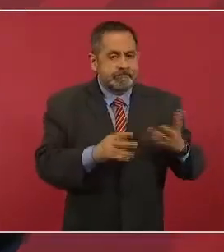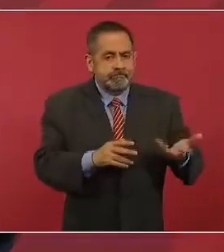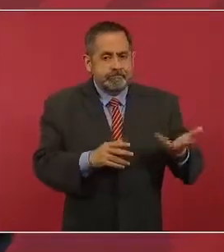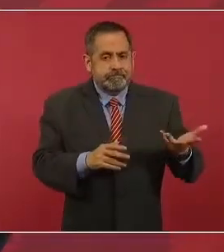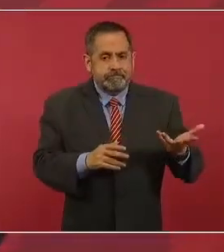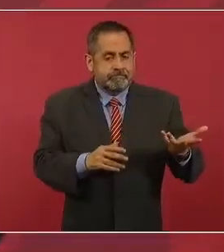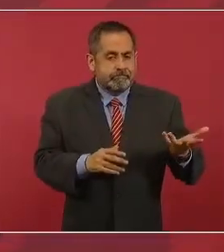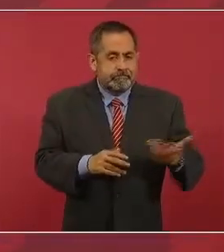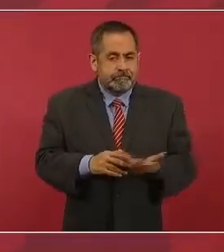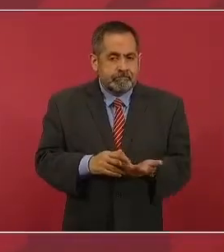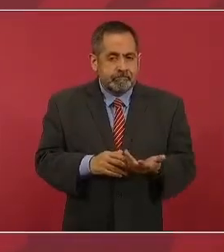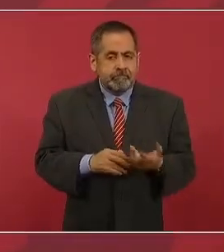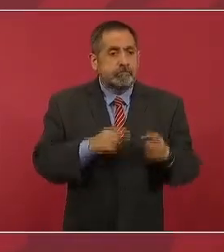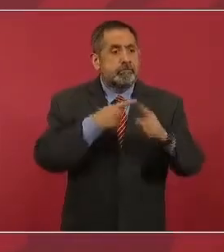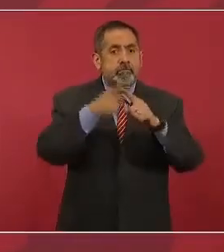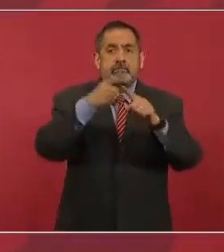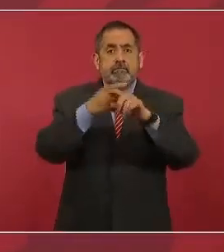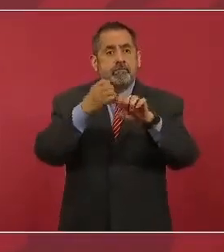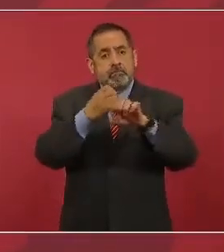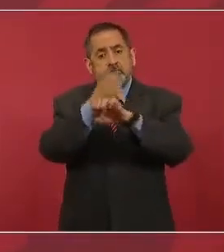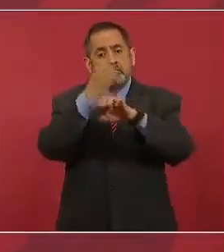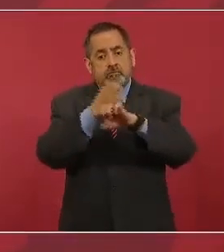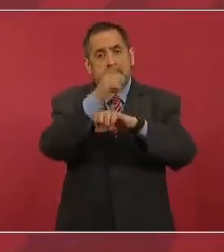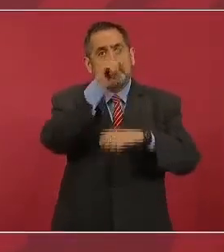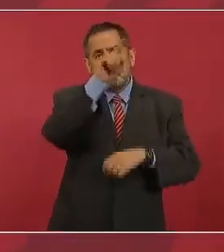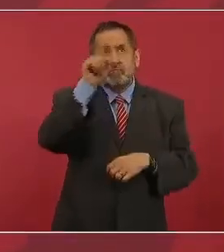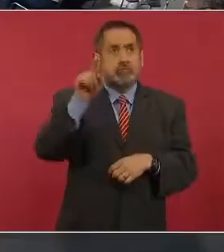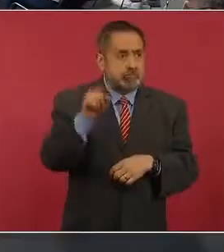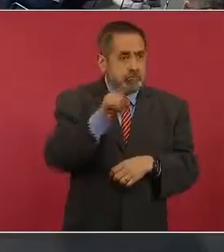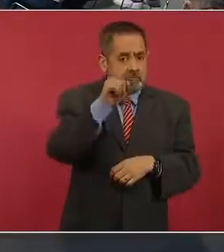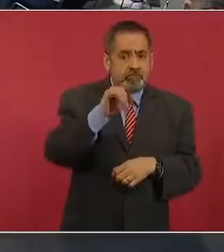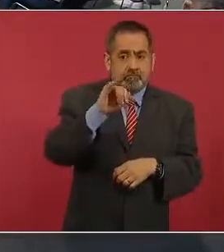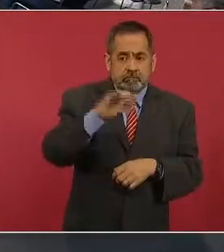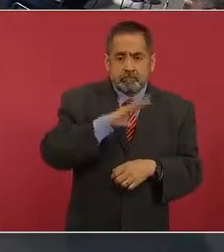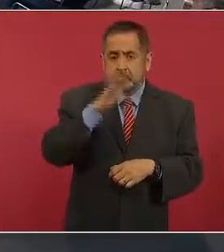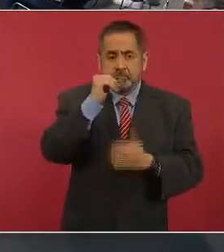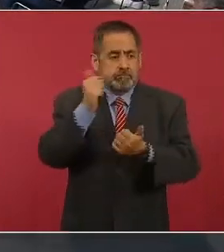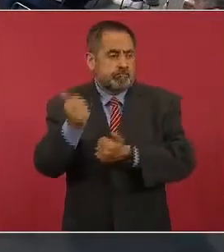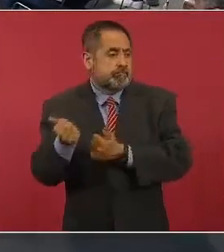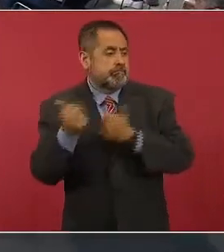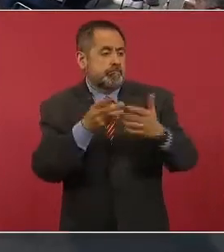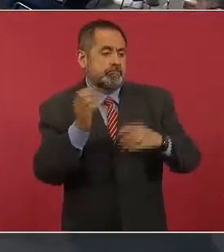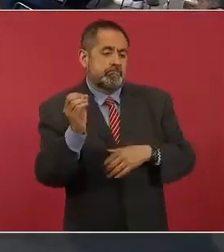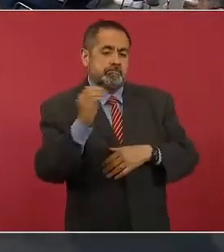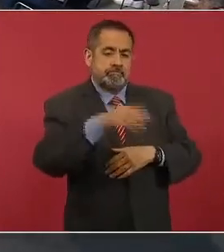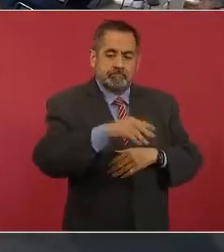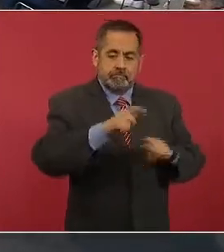y habían estados de la Unión Americana que tenían energía pero no podían transmitirla